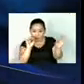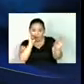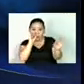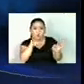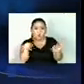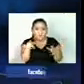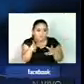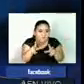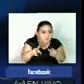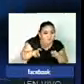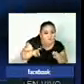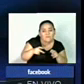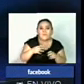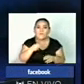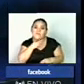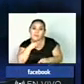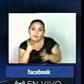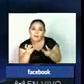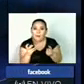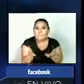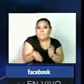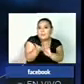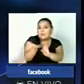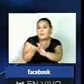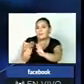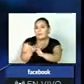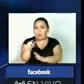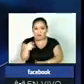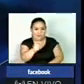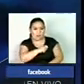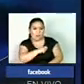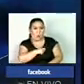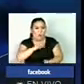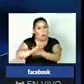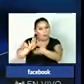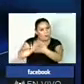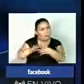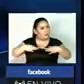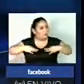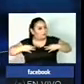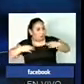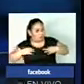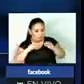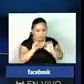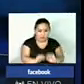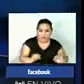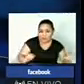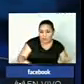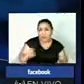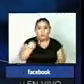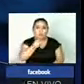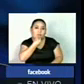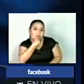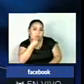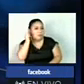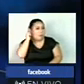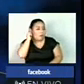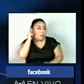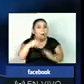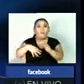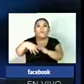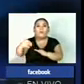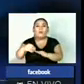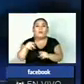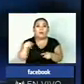la codicia, la vanidad y la irresponsabilidad. Gente comprando ropa en la calle, niños y personas de la tercera edad afuera,